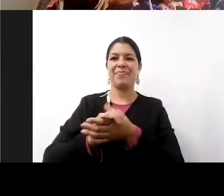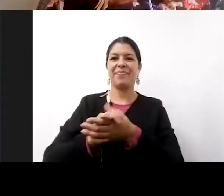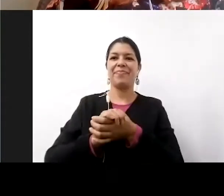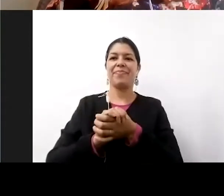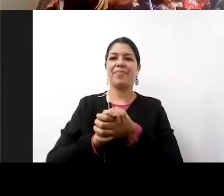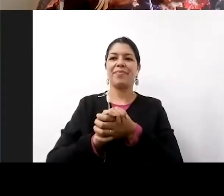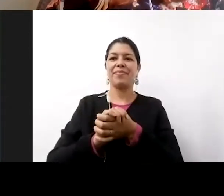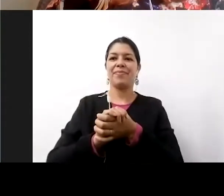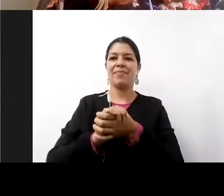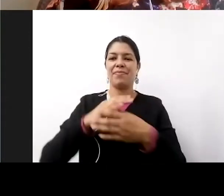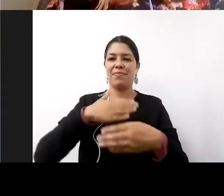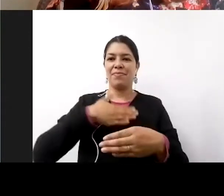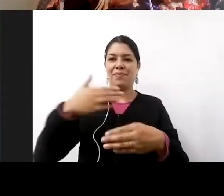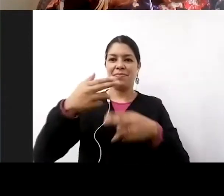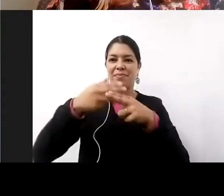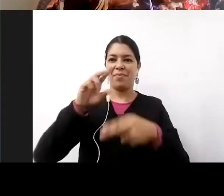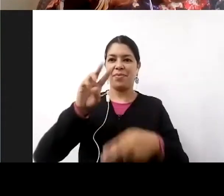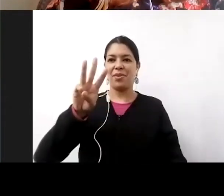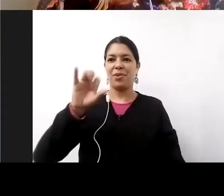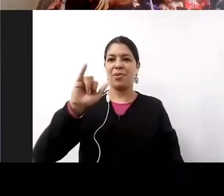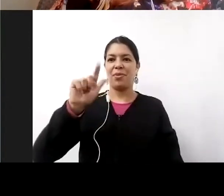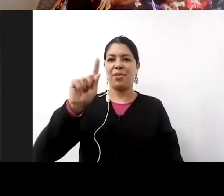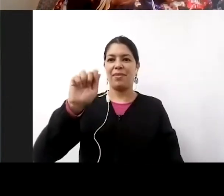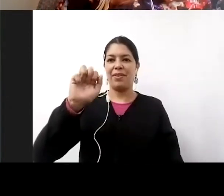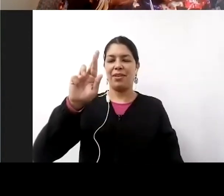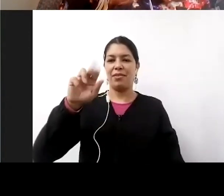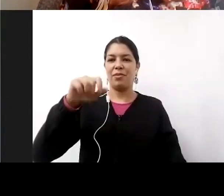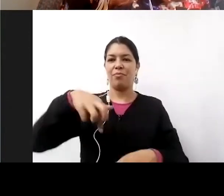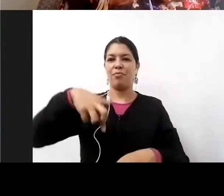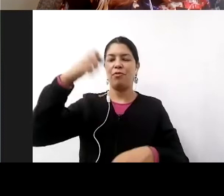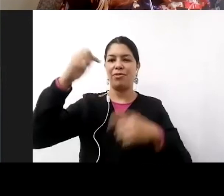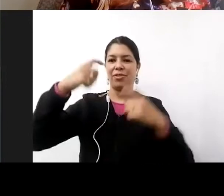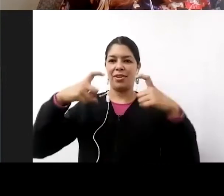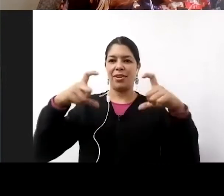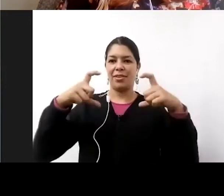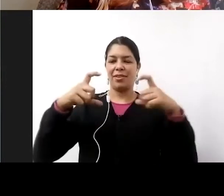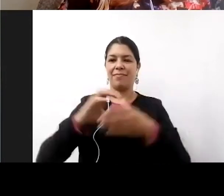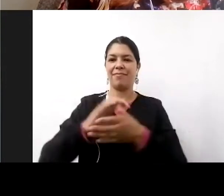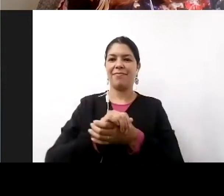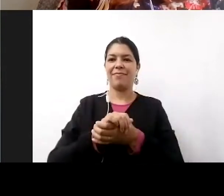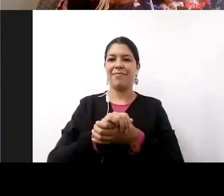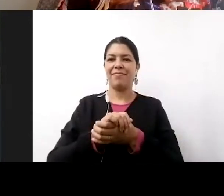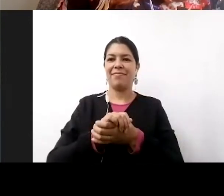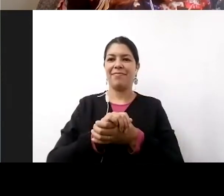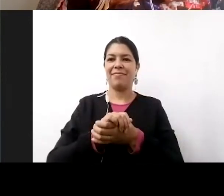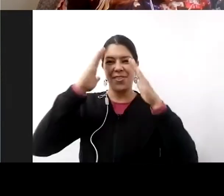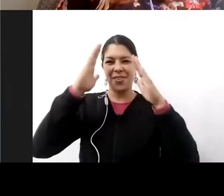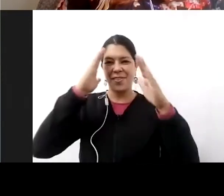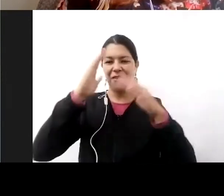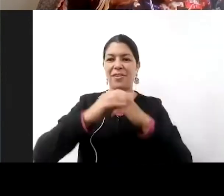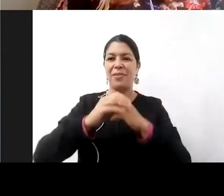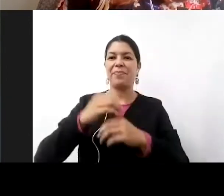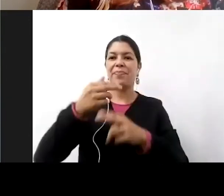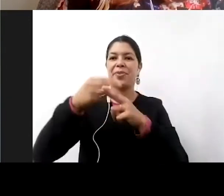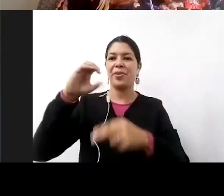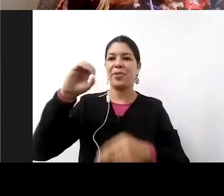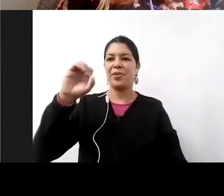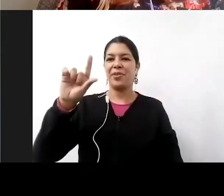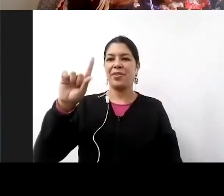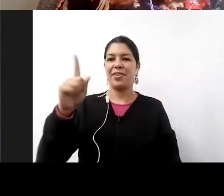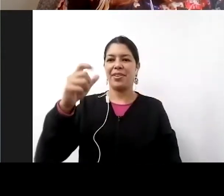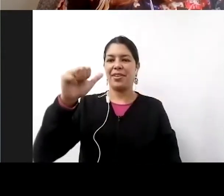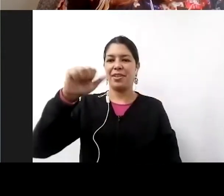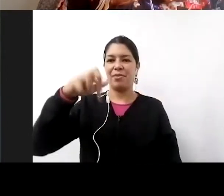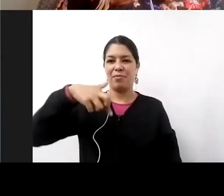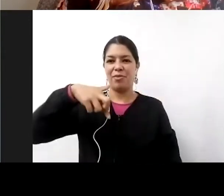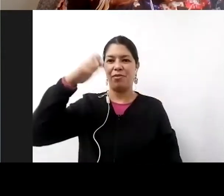Mi nombre es Wilfer Aldana, profesional psicosocial para Caquetá. Hola, mi nombre es Olga Londoño, profesional